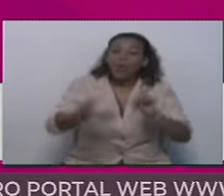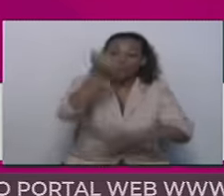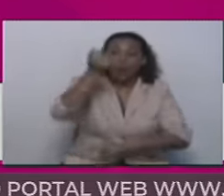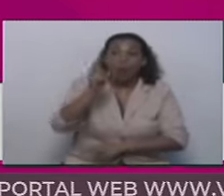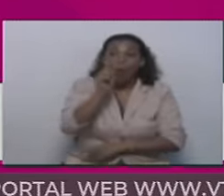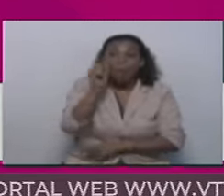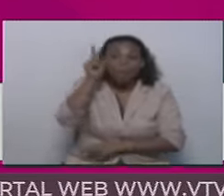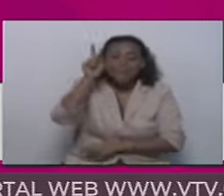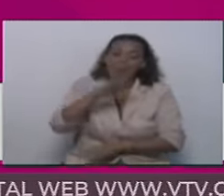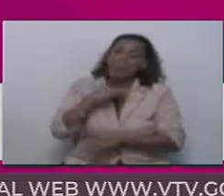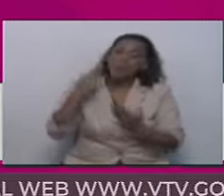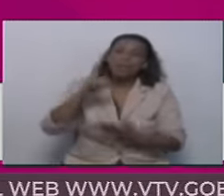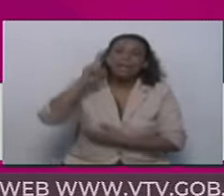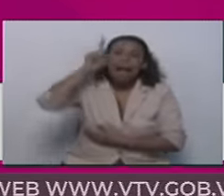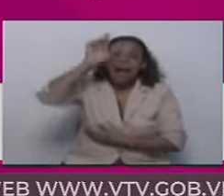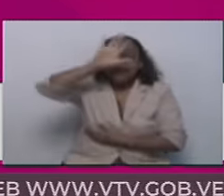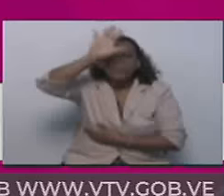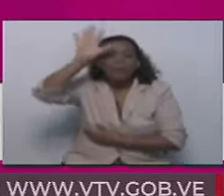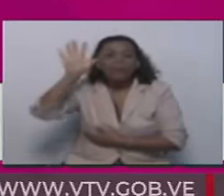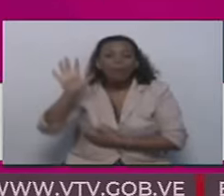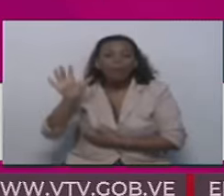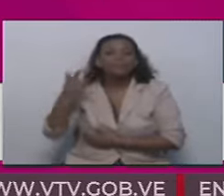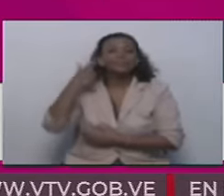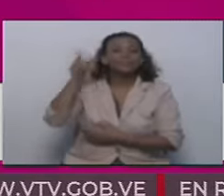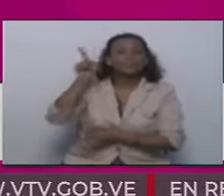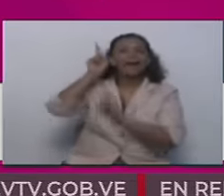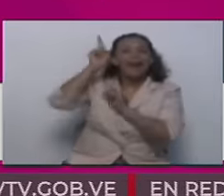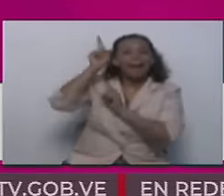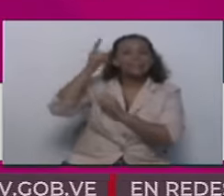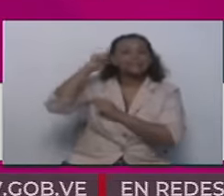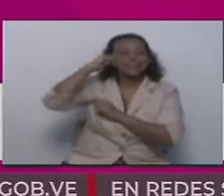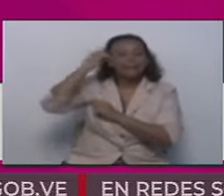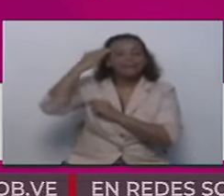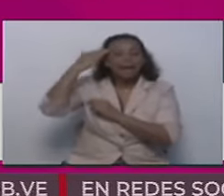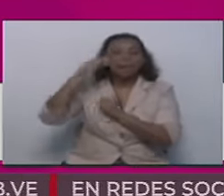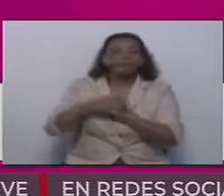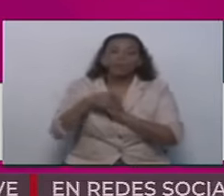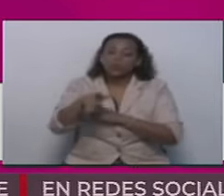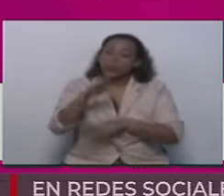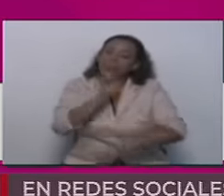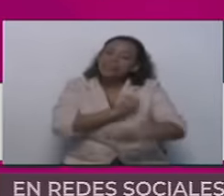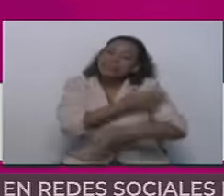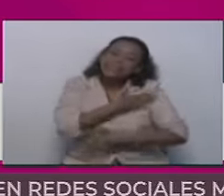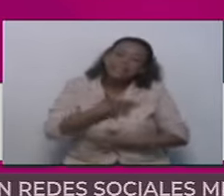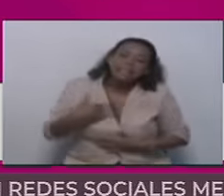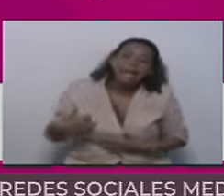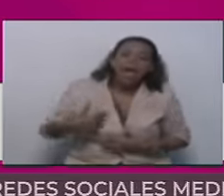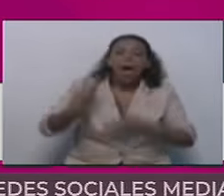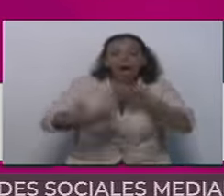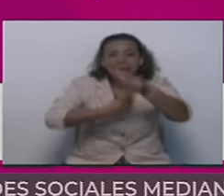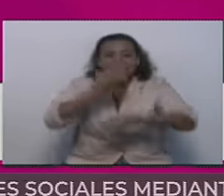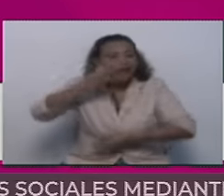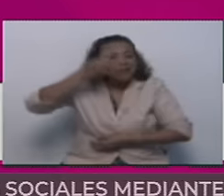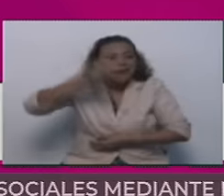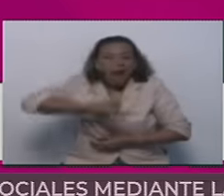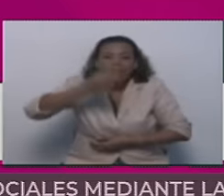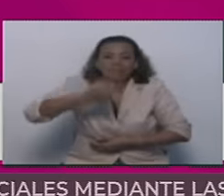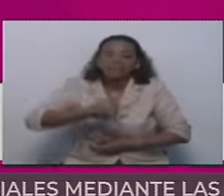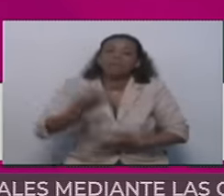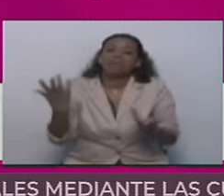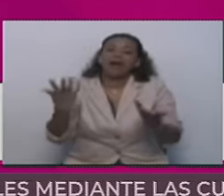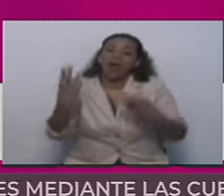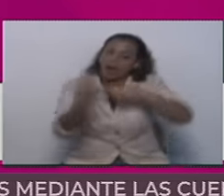Robert y es la traducción concreta de su deseo de hacer irreversible